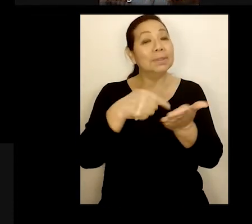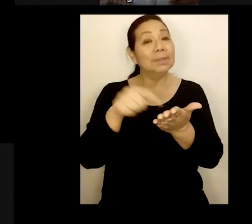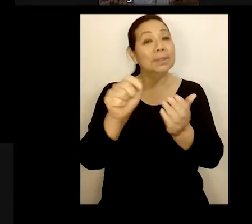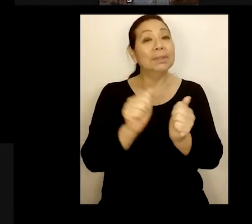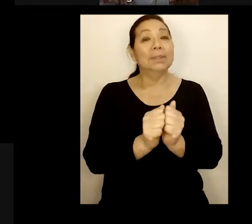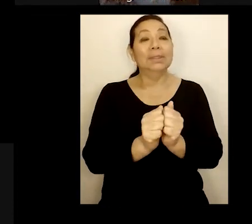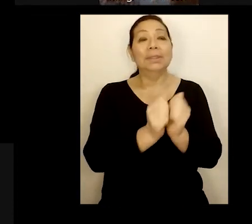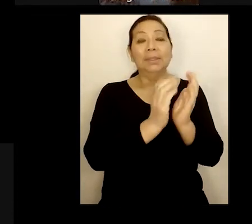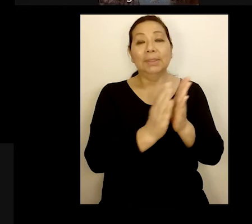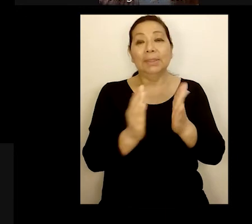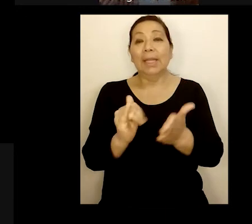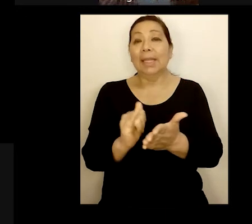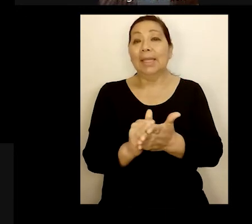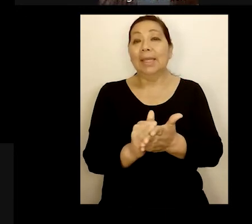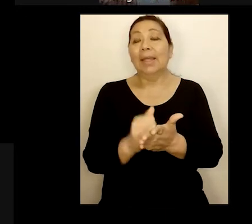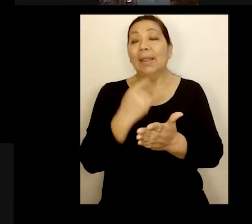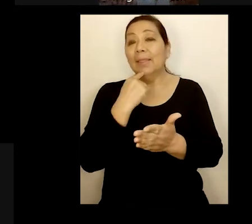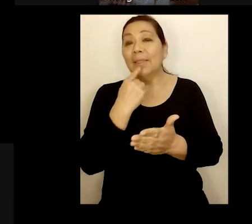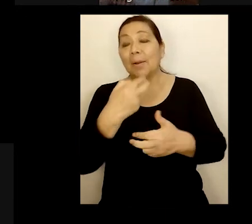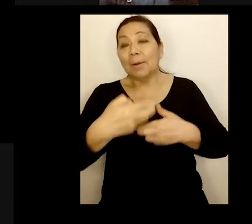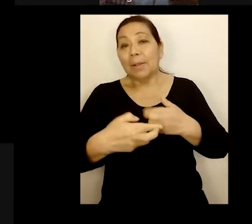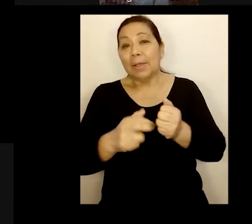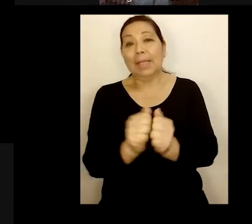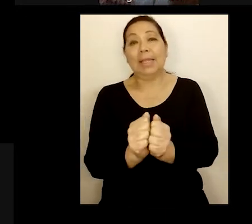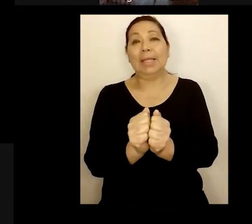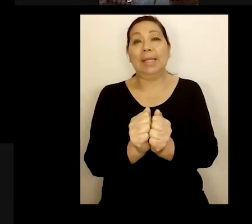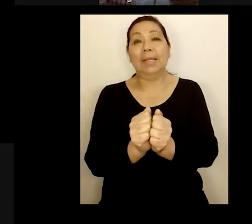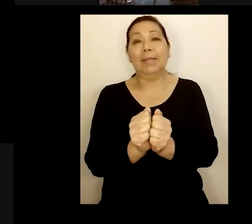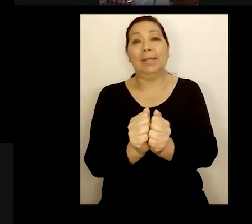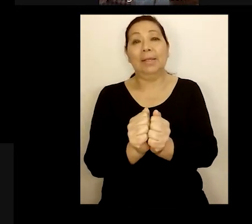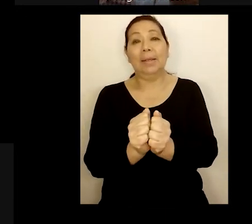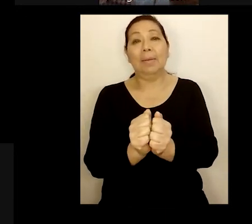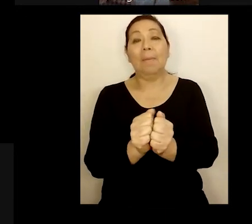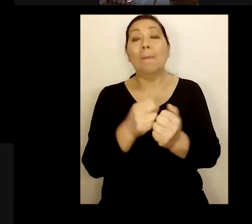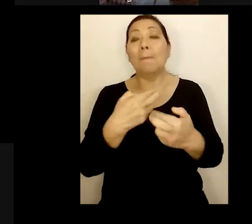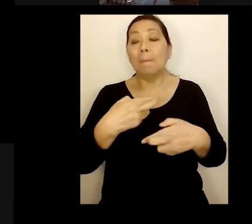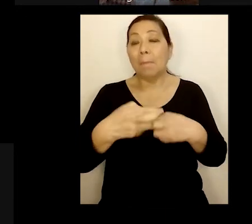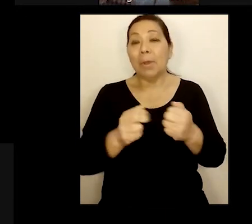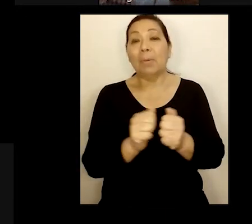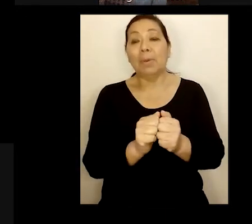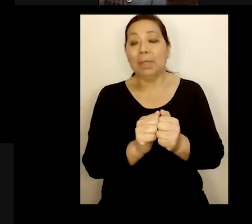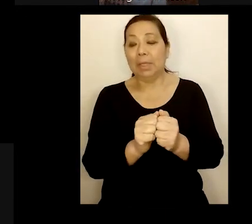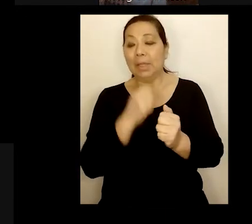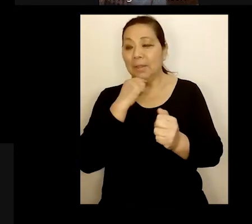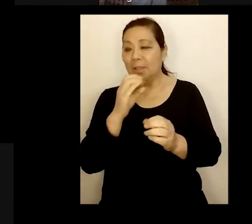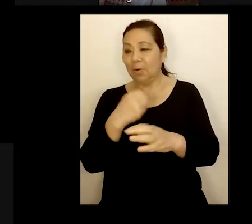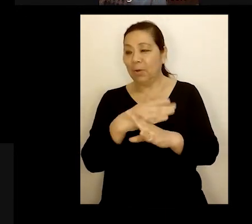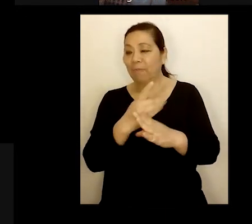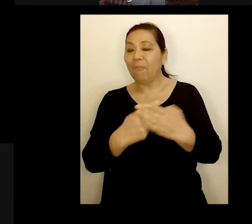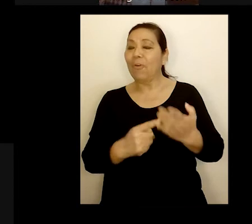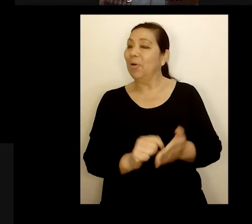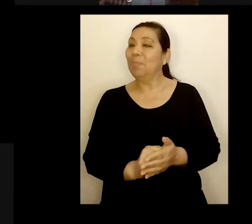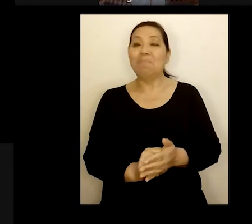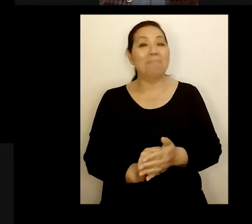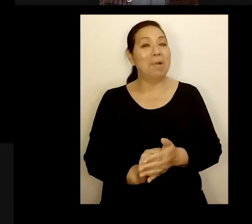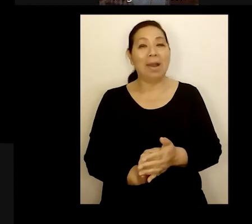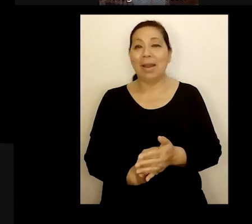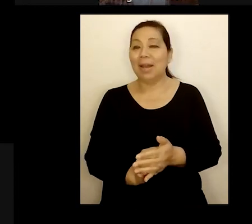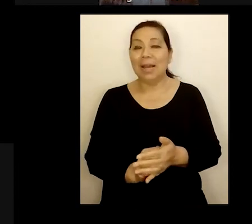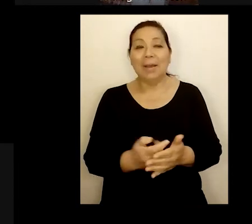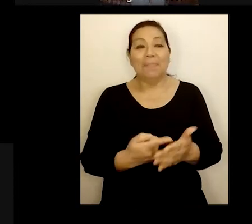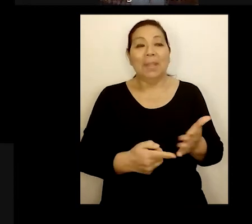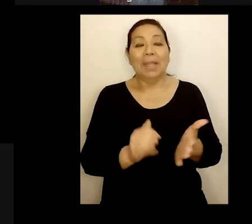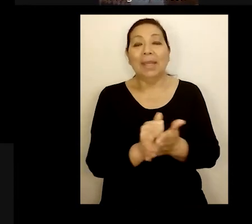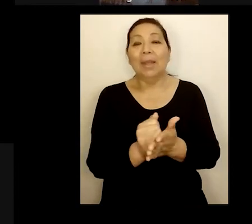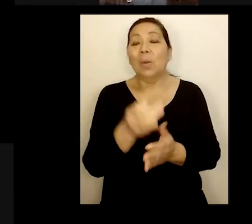emitidas en la vía ordinaria que desestiman la improcedencia, la excepción de improcedencia de la acción, de ninguna manera resuelven la